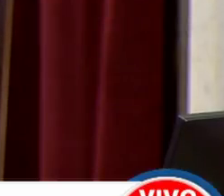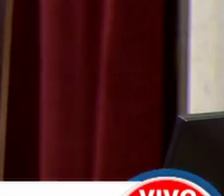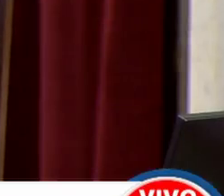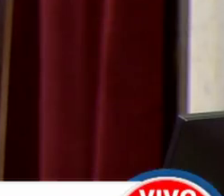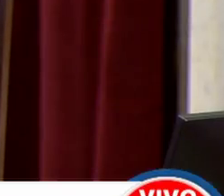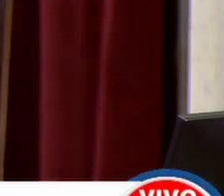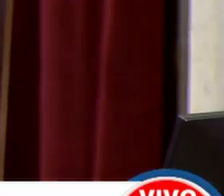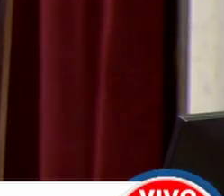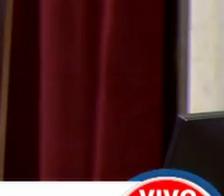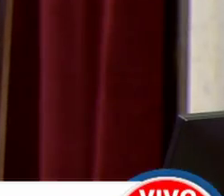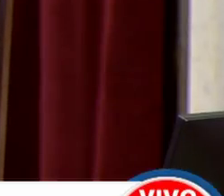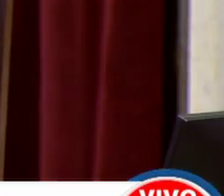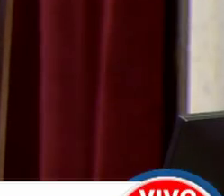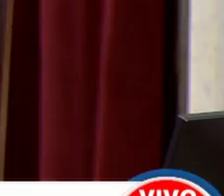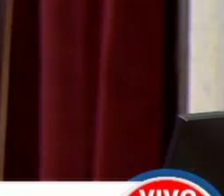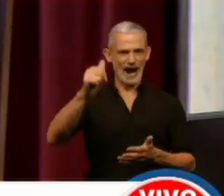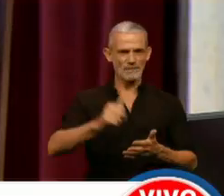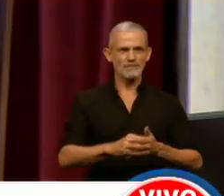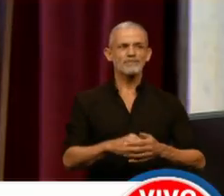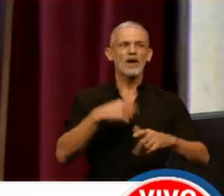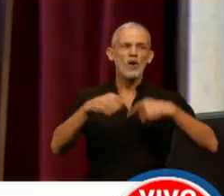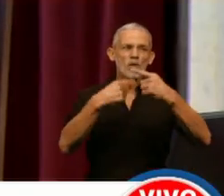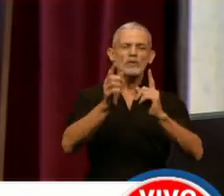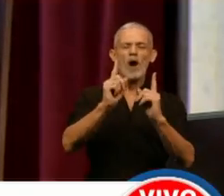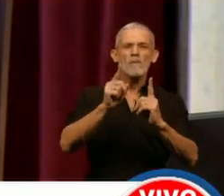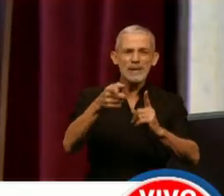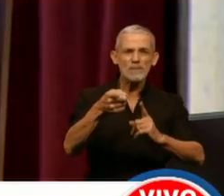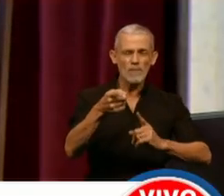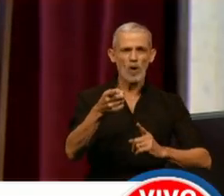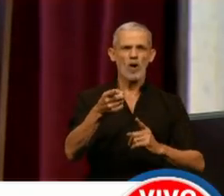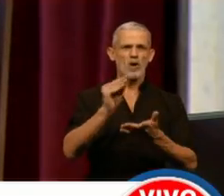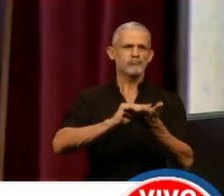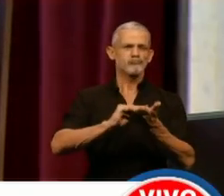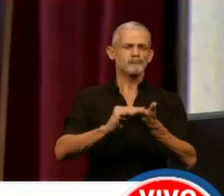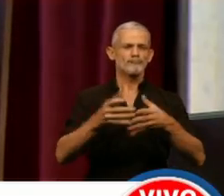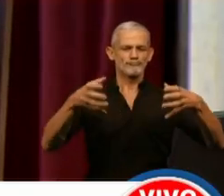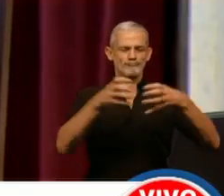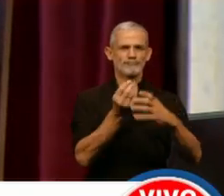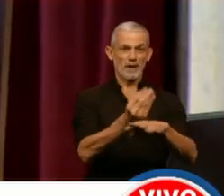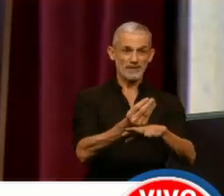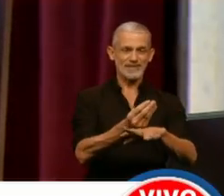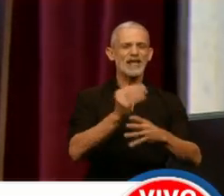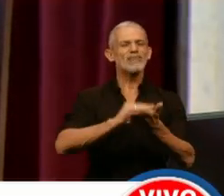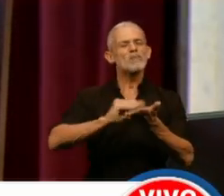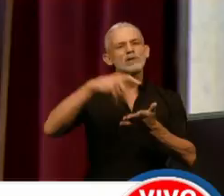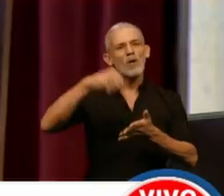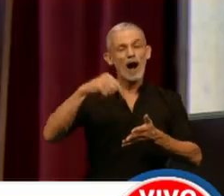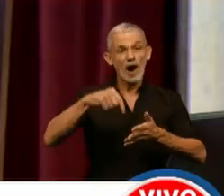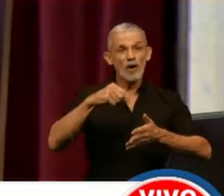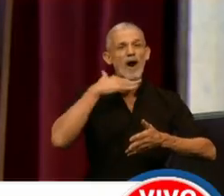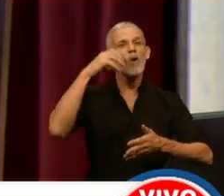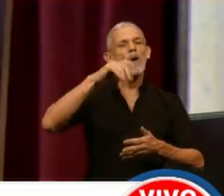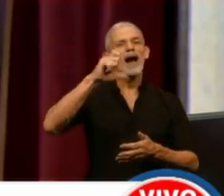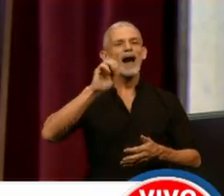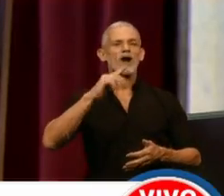diputado eduardo bucca siguiendo la lista de oradores en representación de los bloques el diputado juan